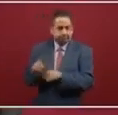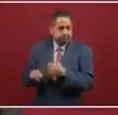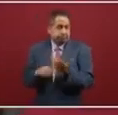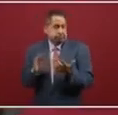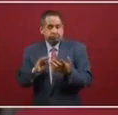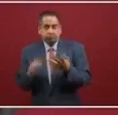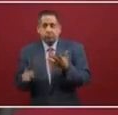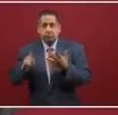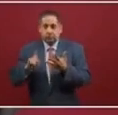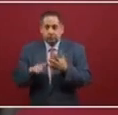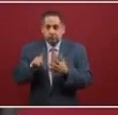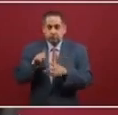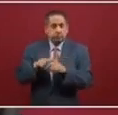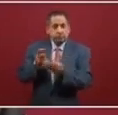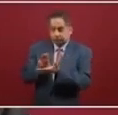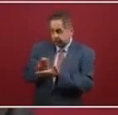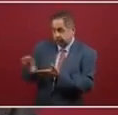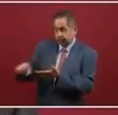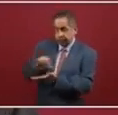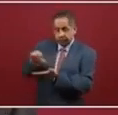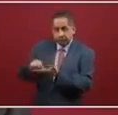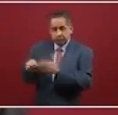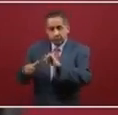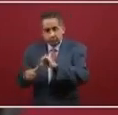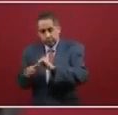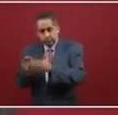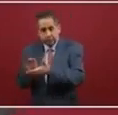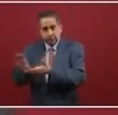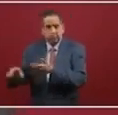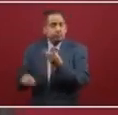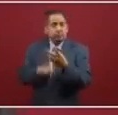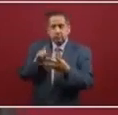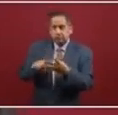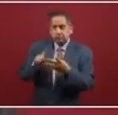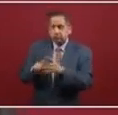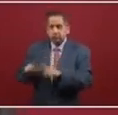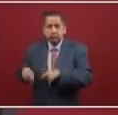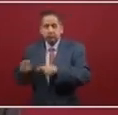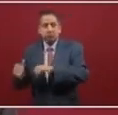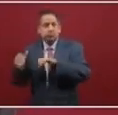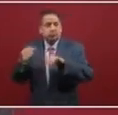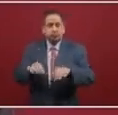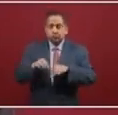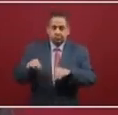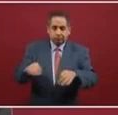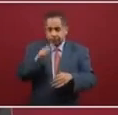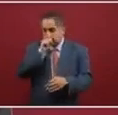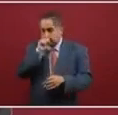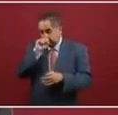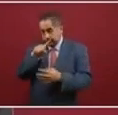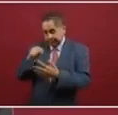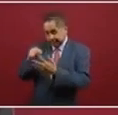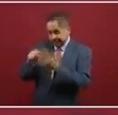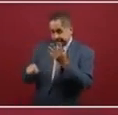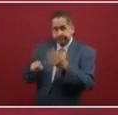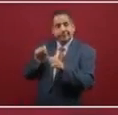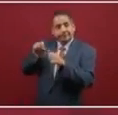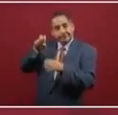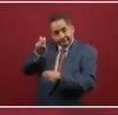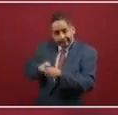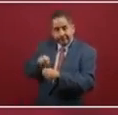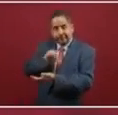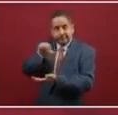es aumentar la inversión en Centroamérica. Otra medida es que haya opciones de empleo. También en Centroamérica. Vamos a trabajar en